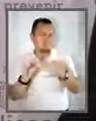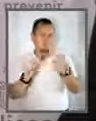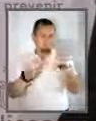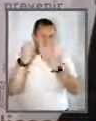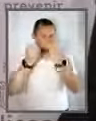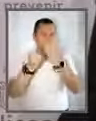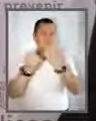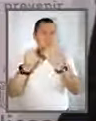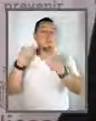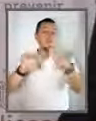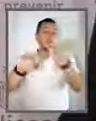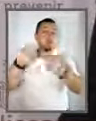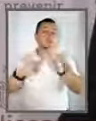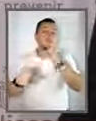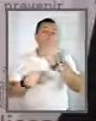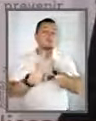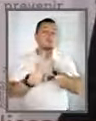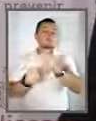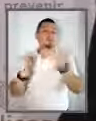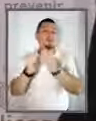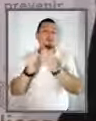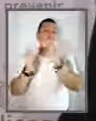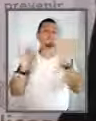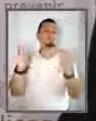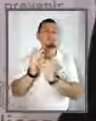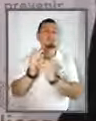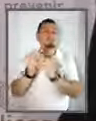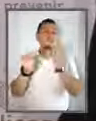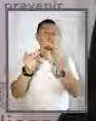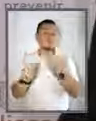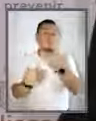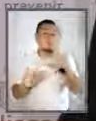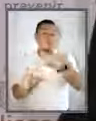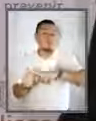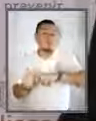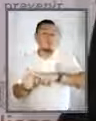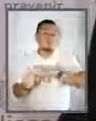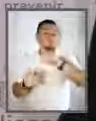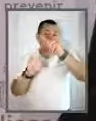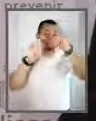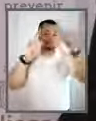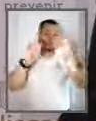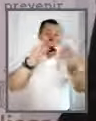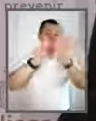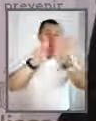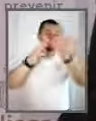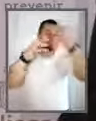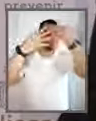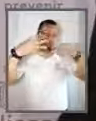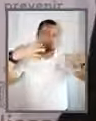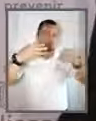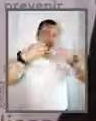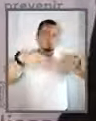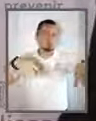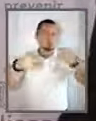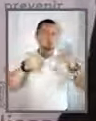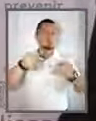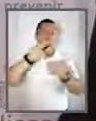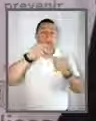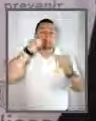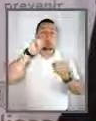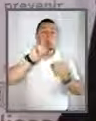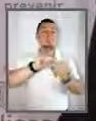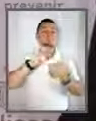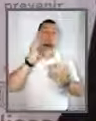un laboratorio que estaba subrogado por este hospital. Se presenta personal de la Secretaría de Salud,